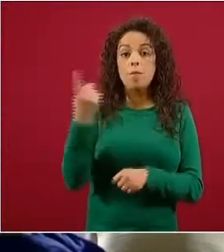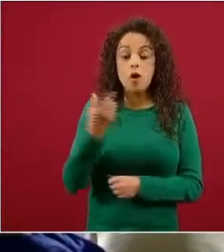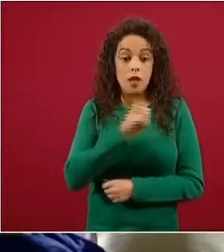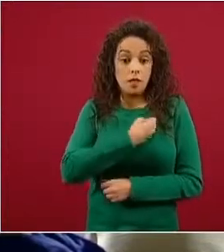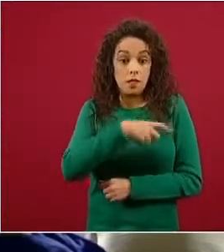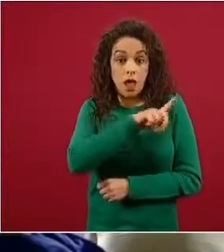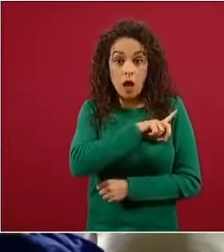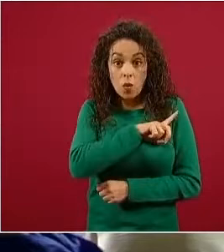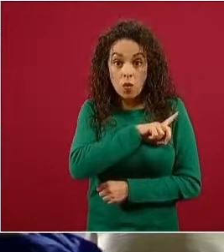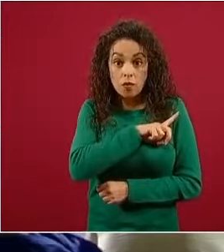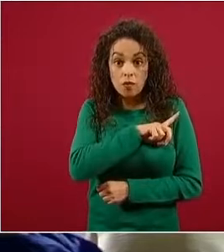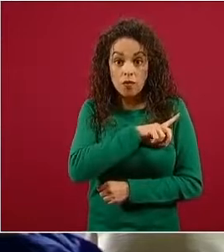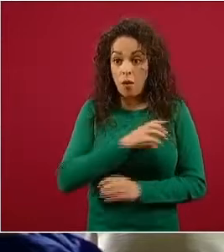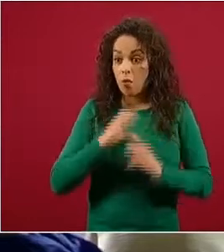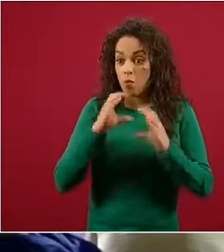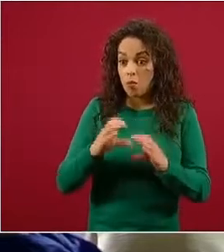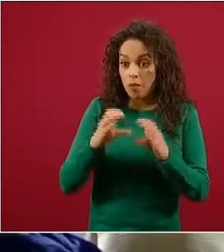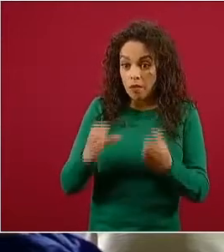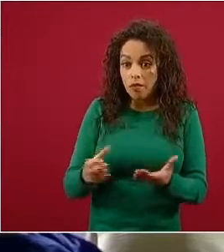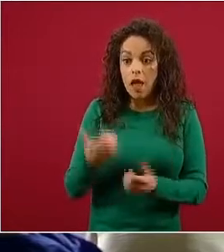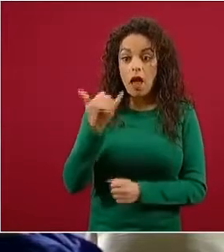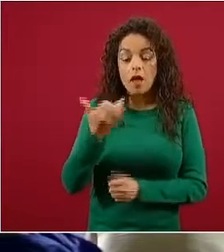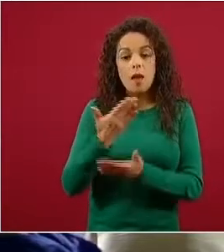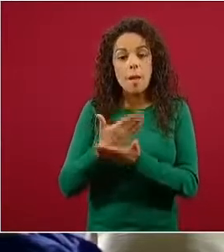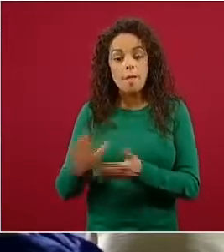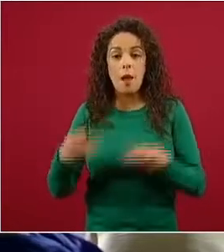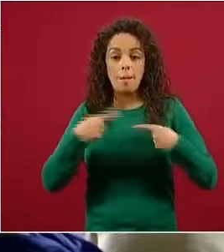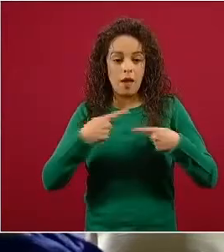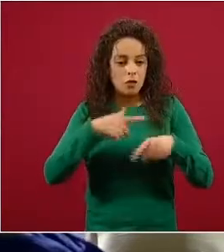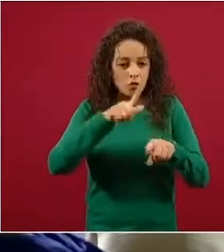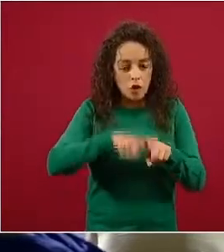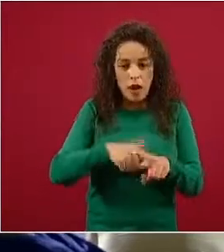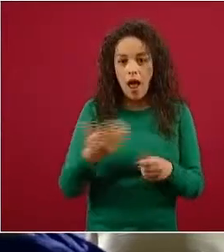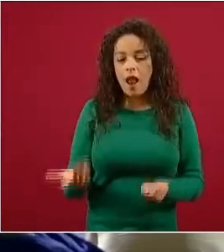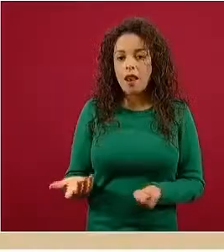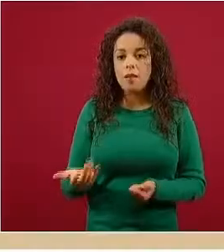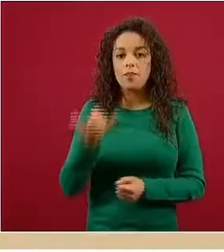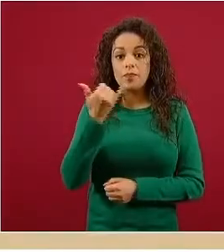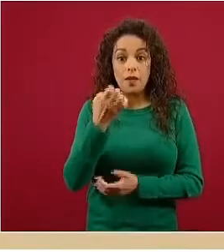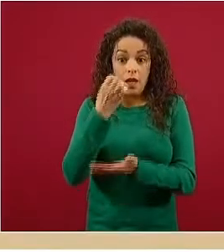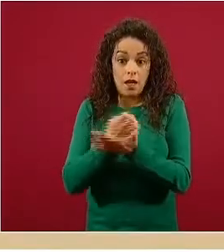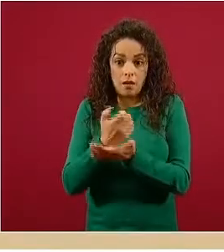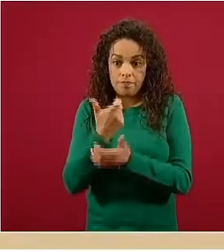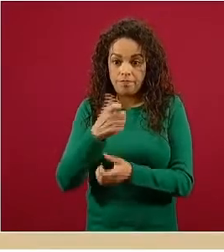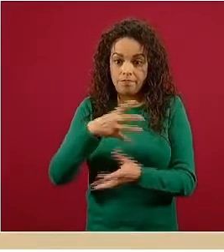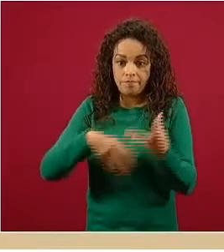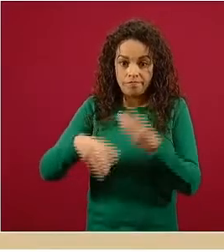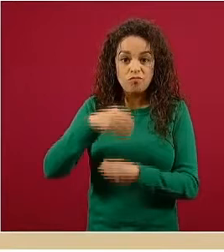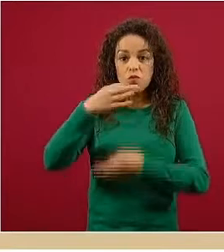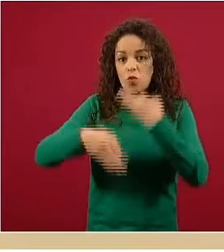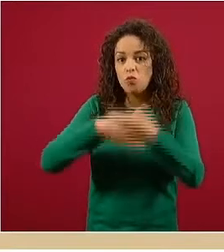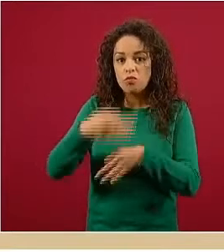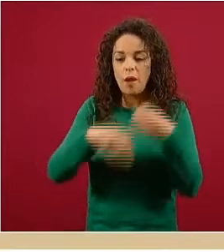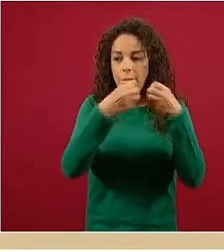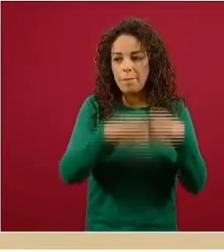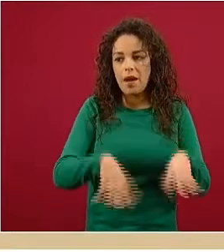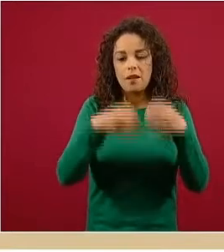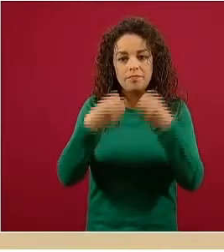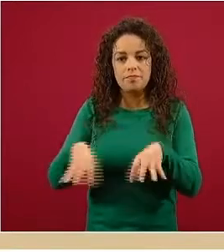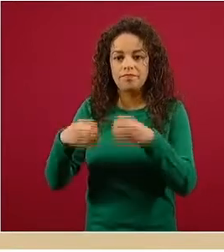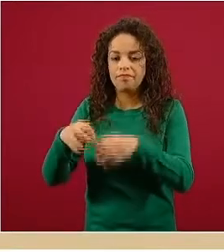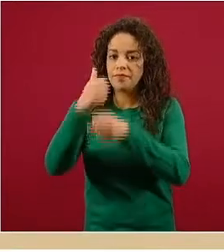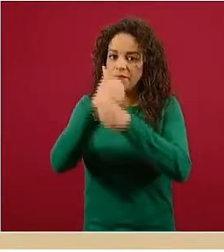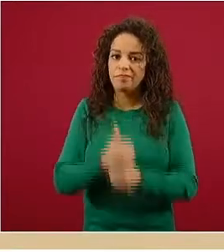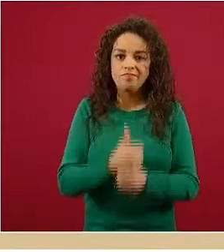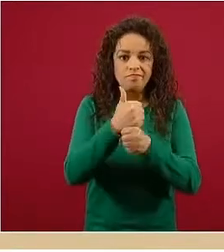menor pesada posible. Doctora Lorena Rodríguez Bores, titular del Secretariado Técnico del